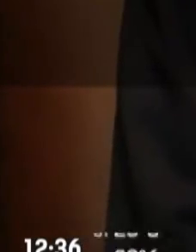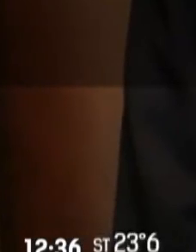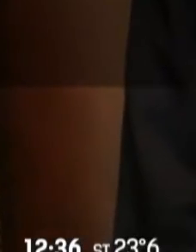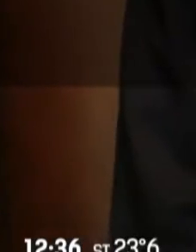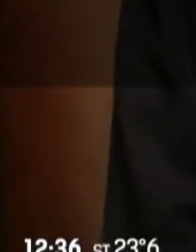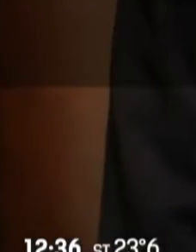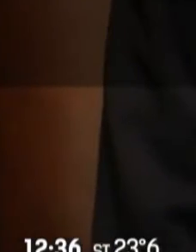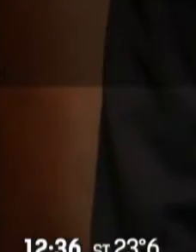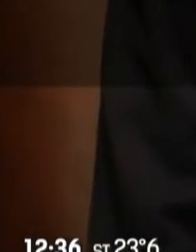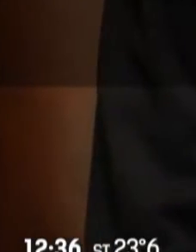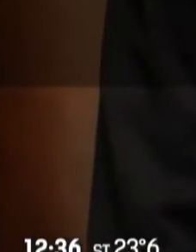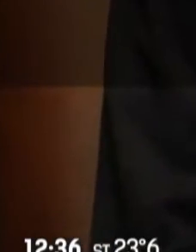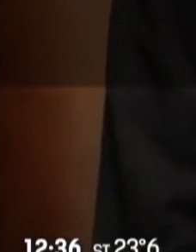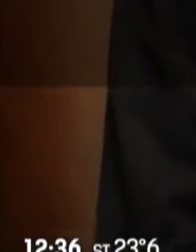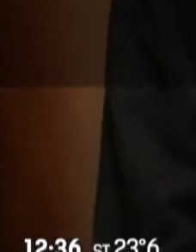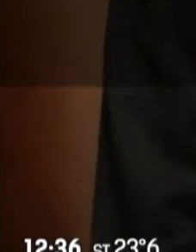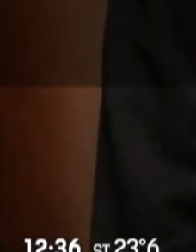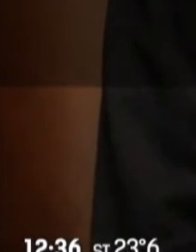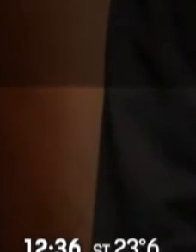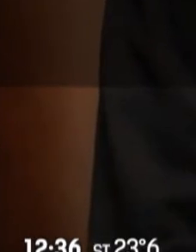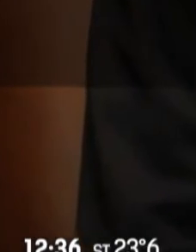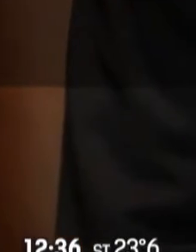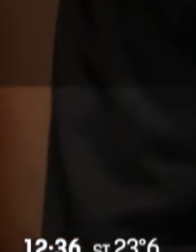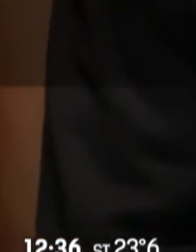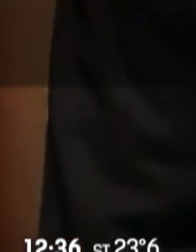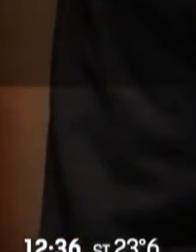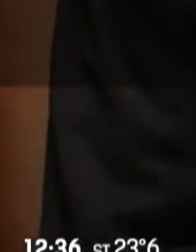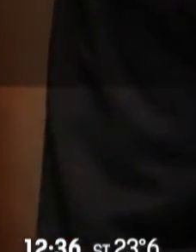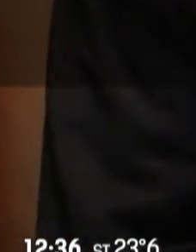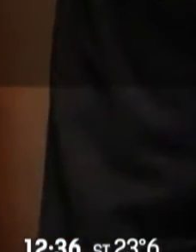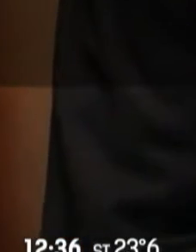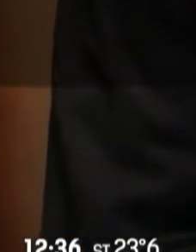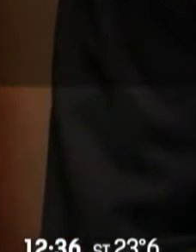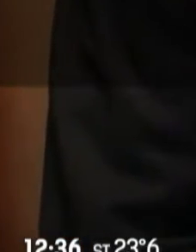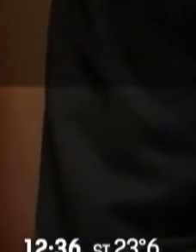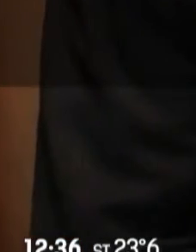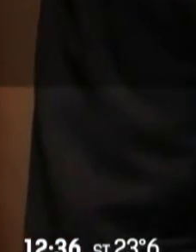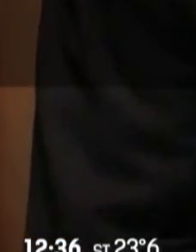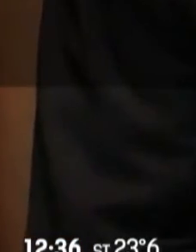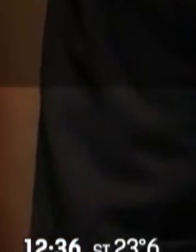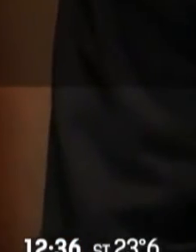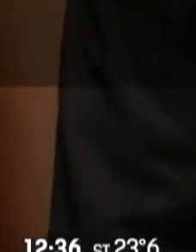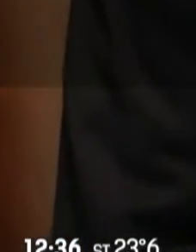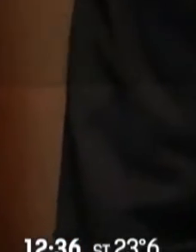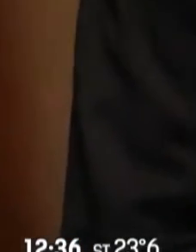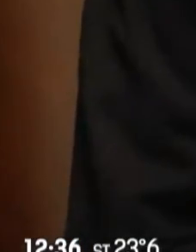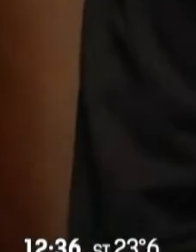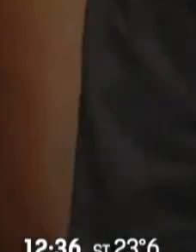getting rid of it. We want a merit-based program where people come into our country based on